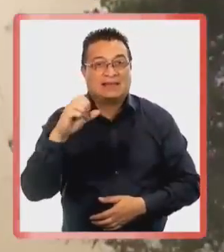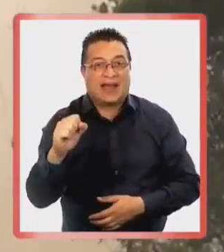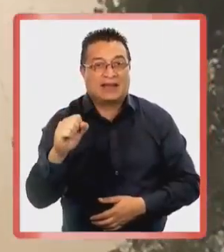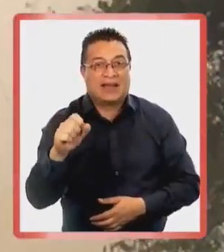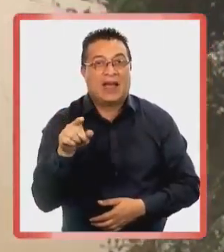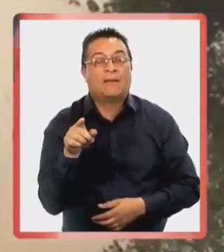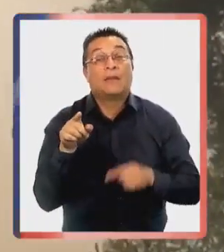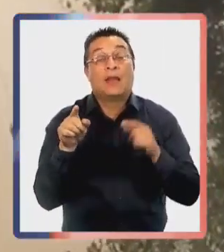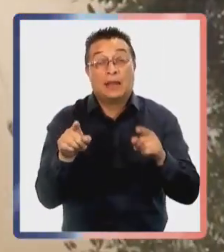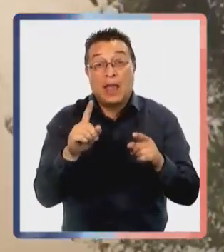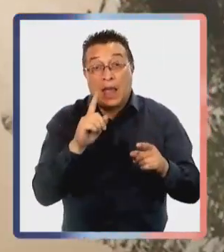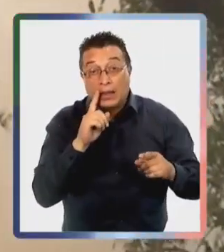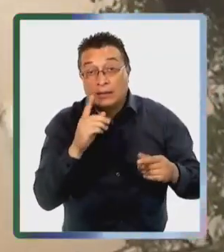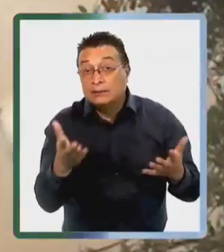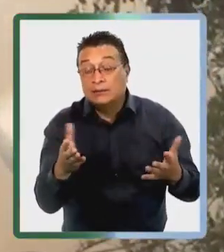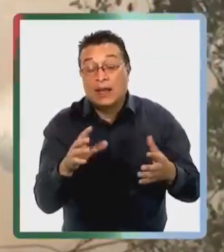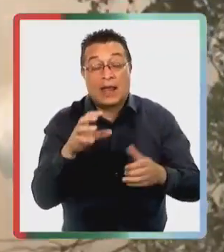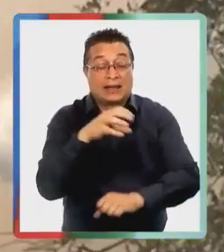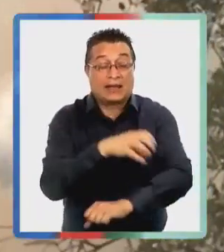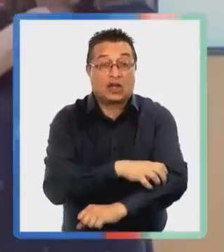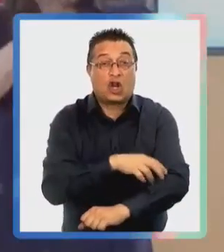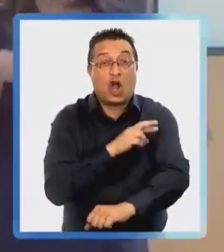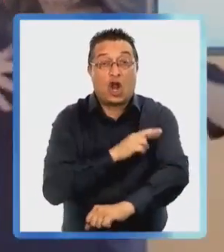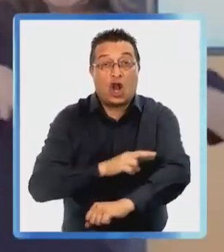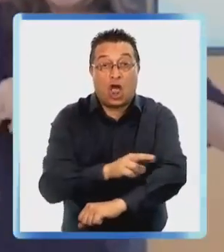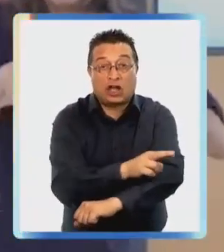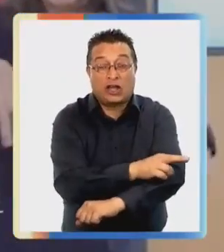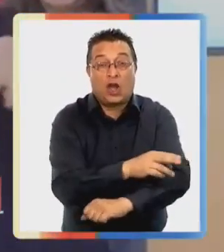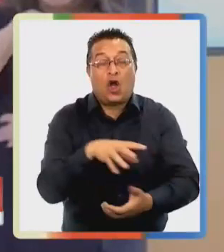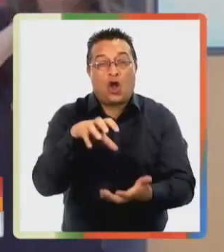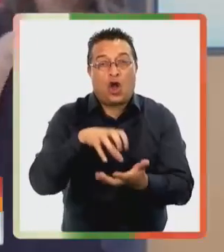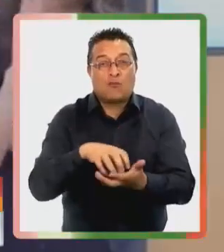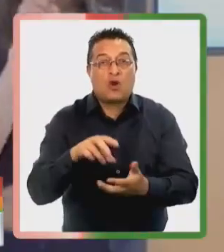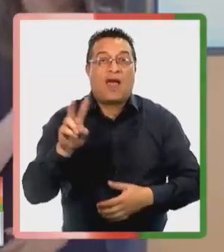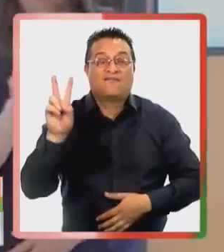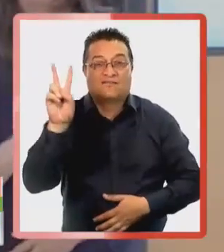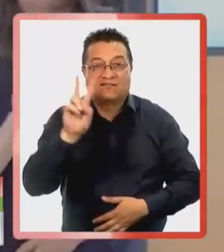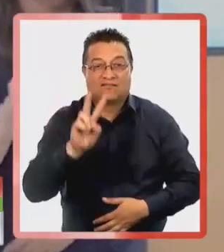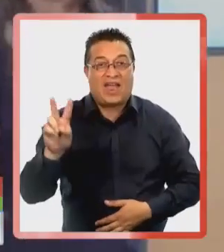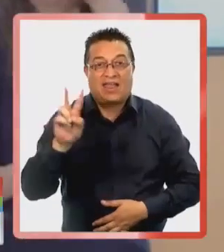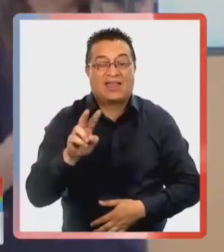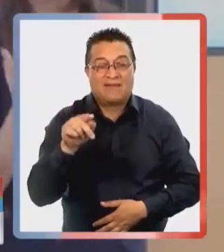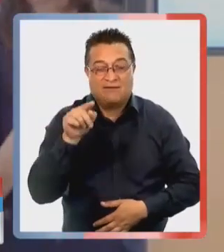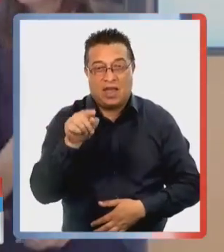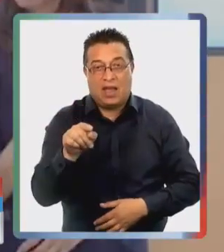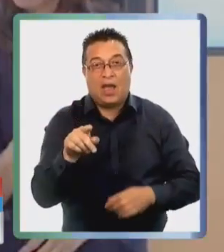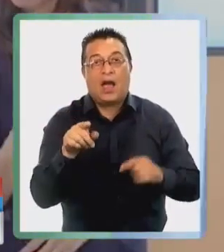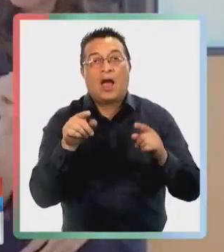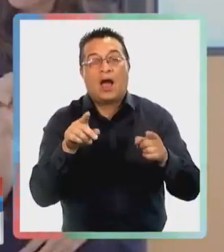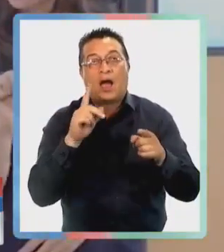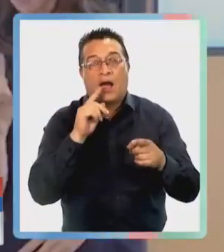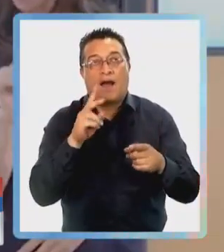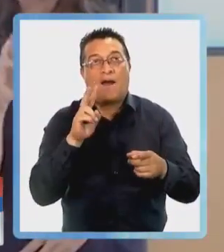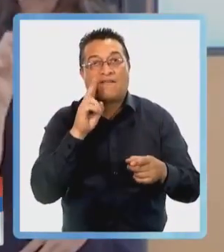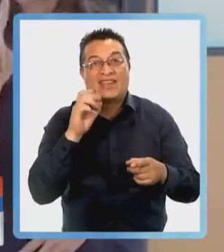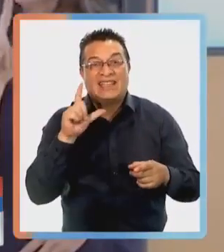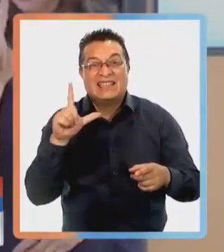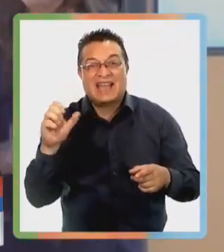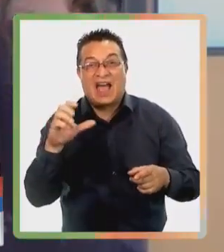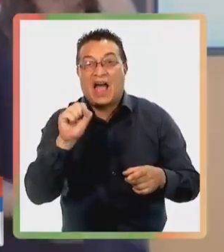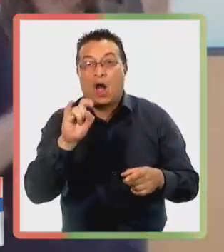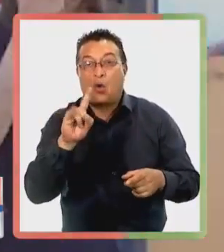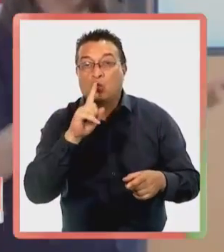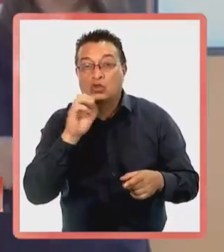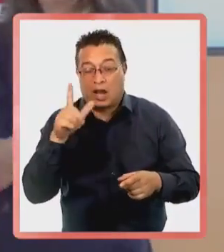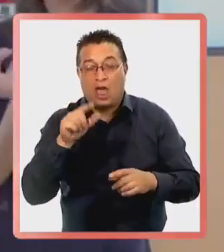Y en la región de Los Ríos, en la comuna de Valdivia, el incendio denominado Villa Austral, que está